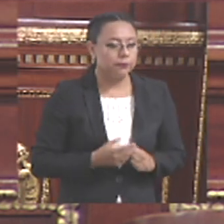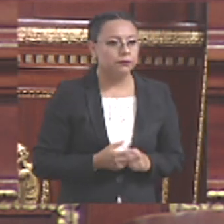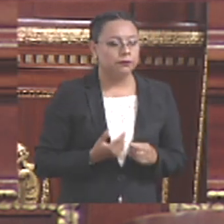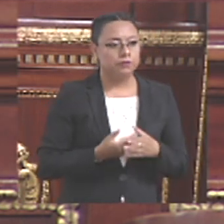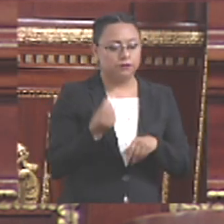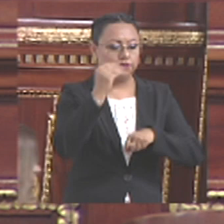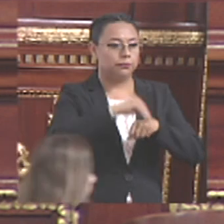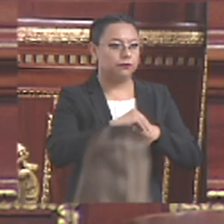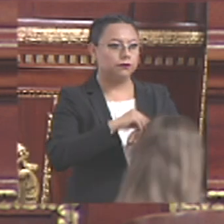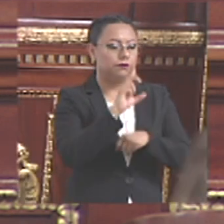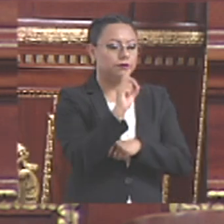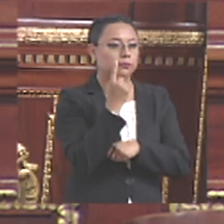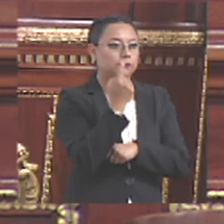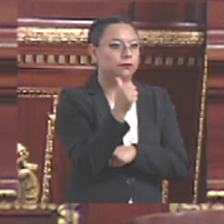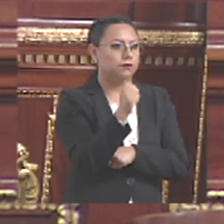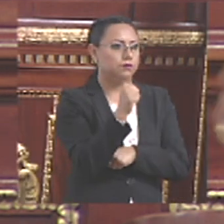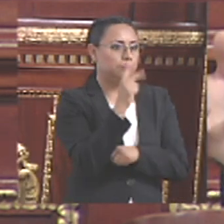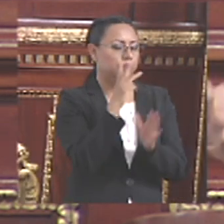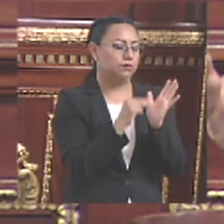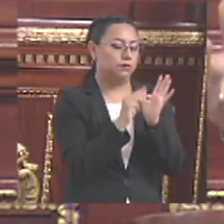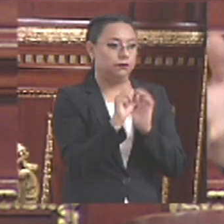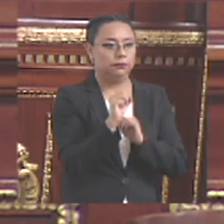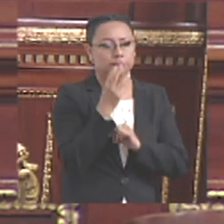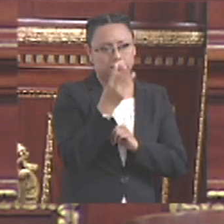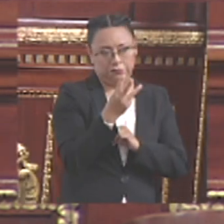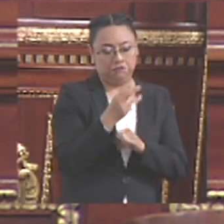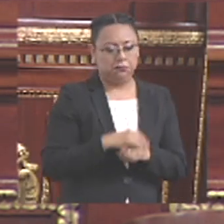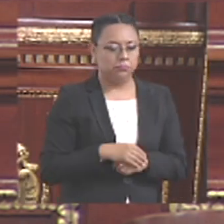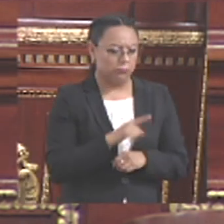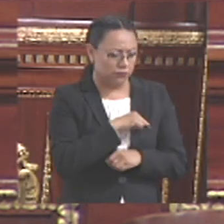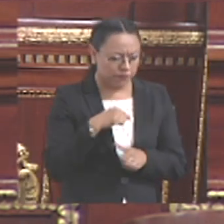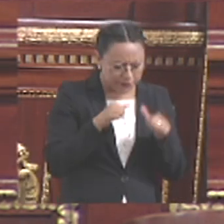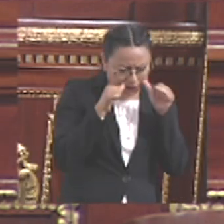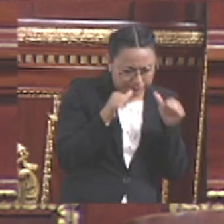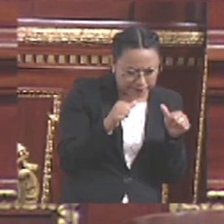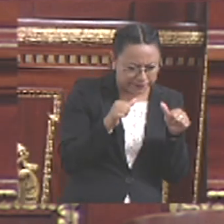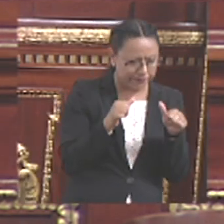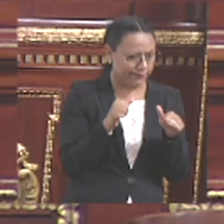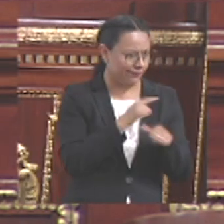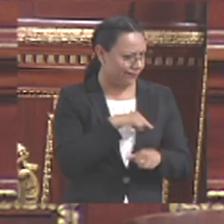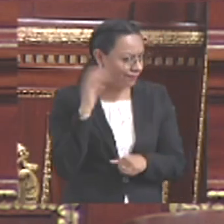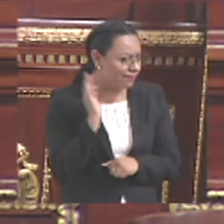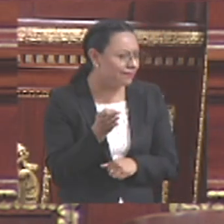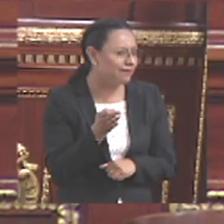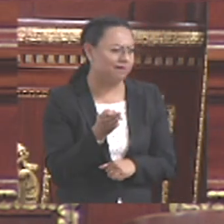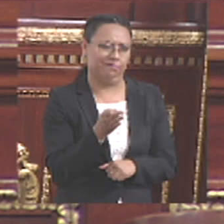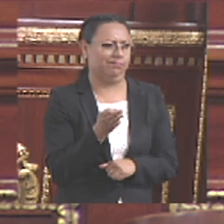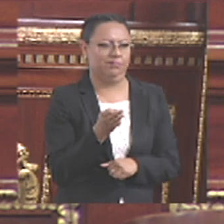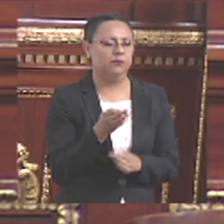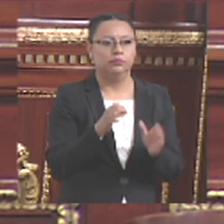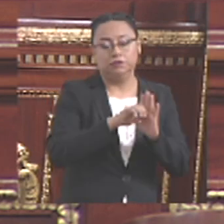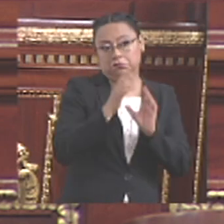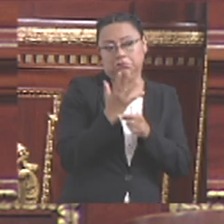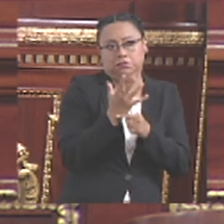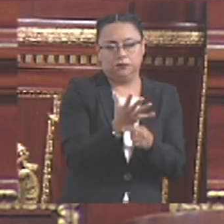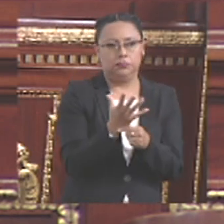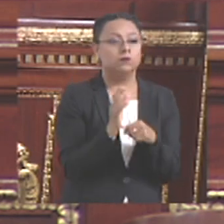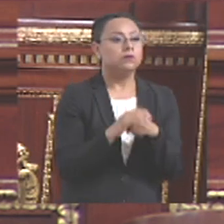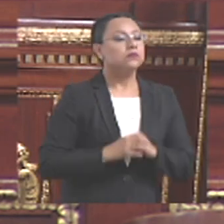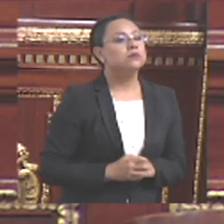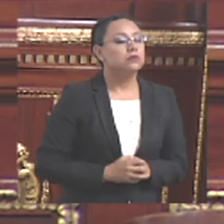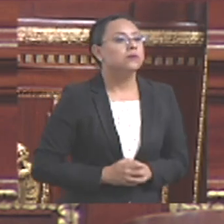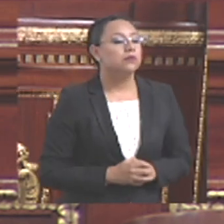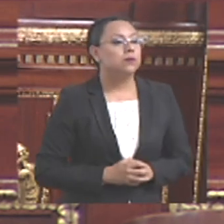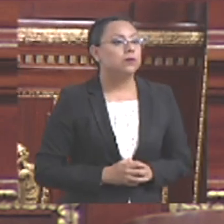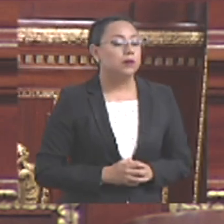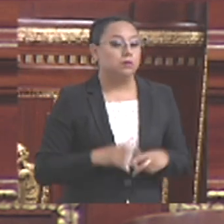31 de agosto del presente año, hay otras cifras que tampoco nos cuadran. Según los damnificados en su propio sitio de Internet,